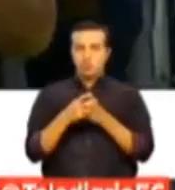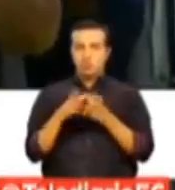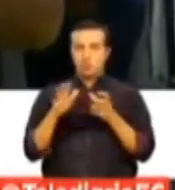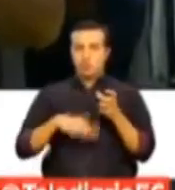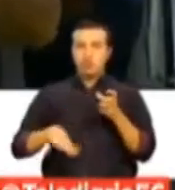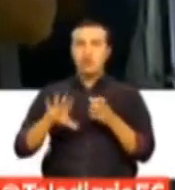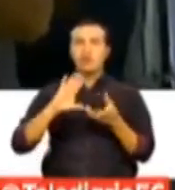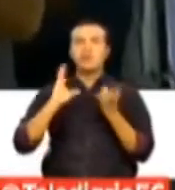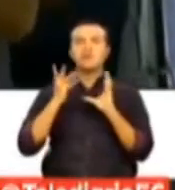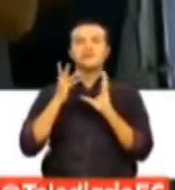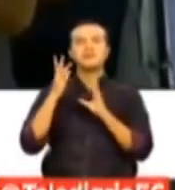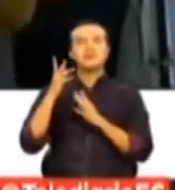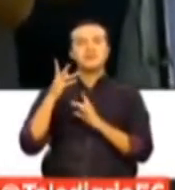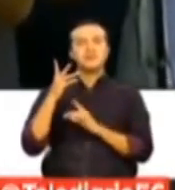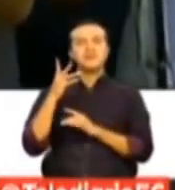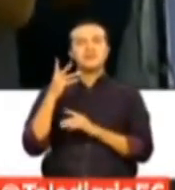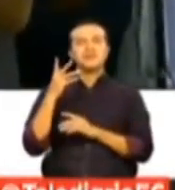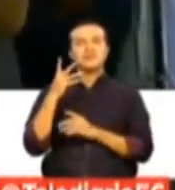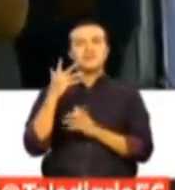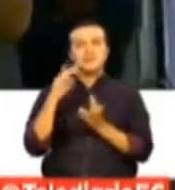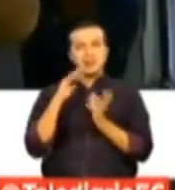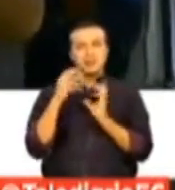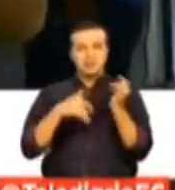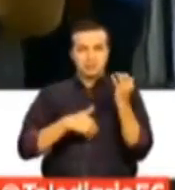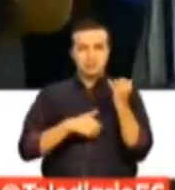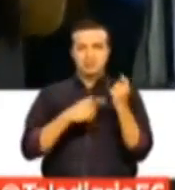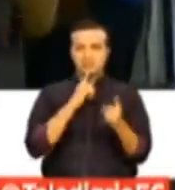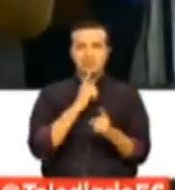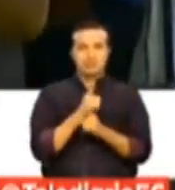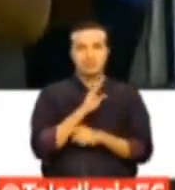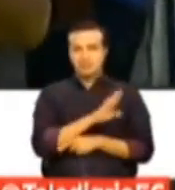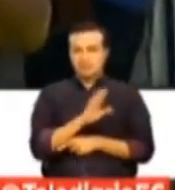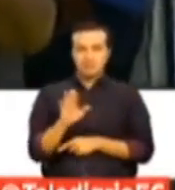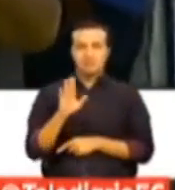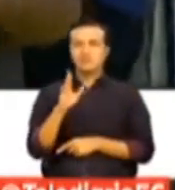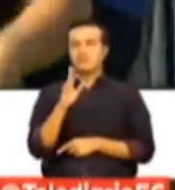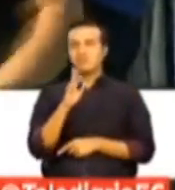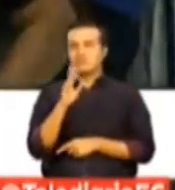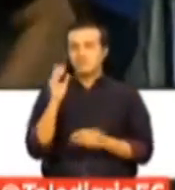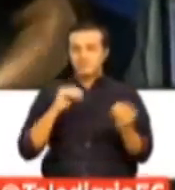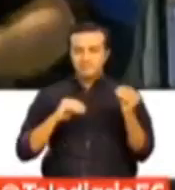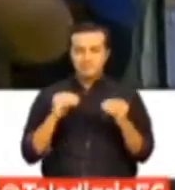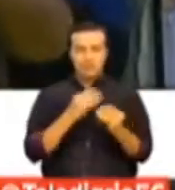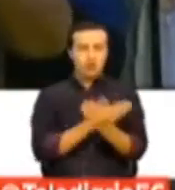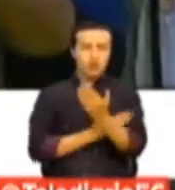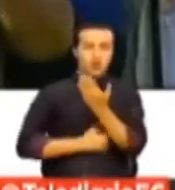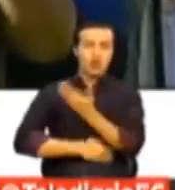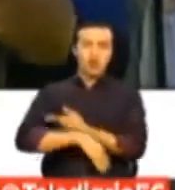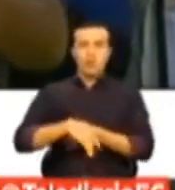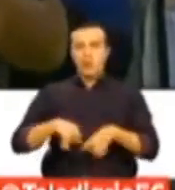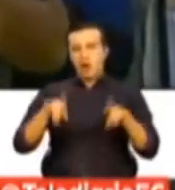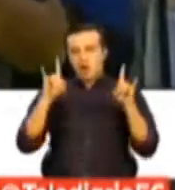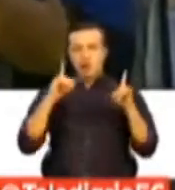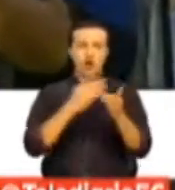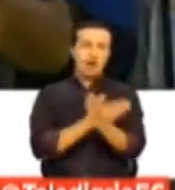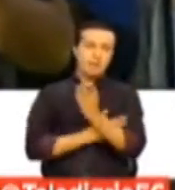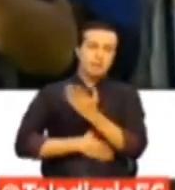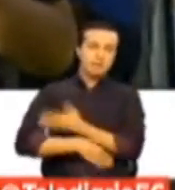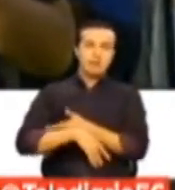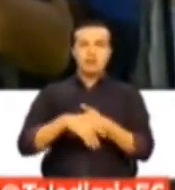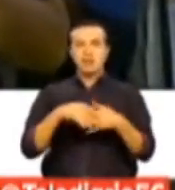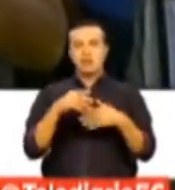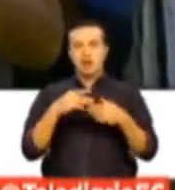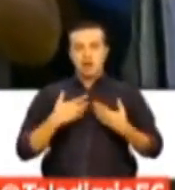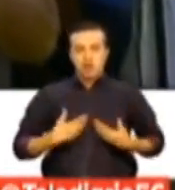Somos fabricantes, vamos alrededor de 35 años en el mercado fabricando, valga la redundancia, prendas de rock, camisetas,